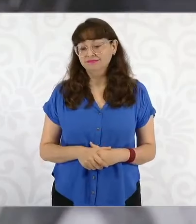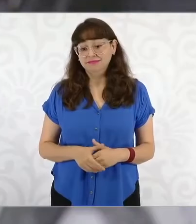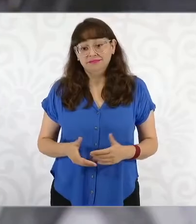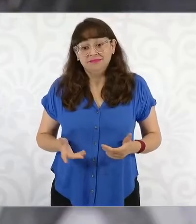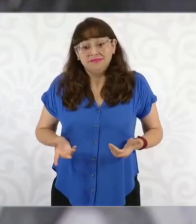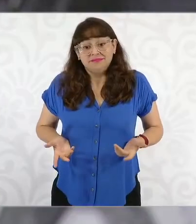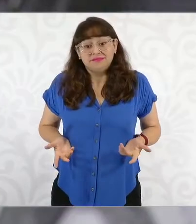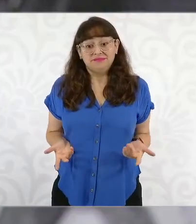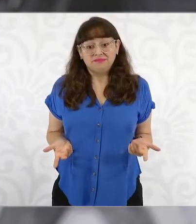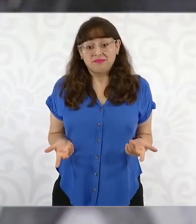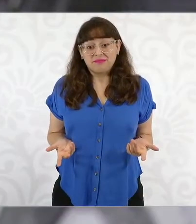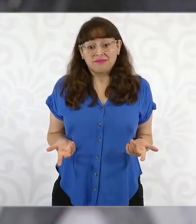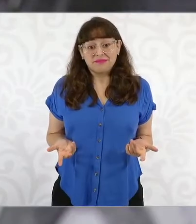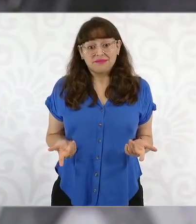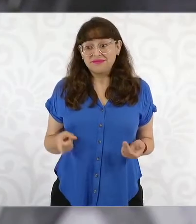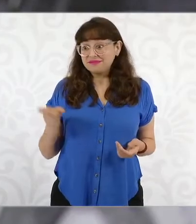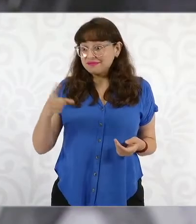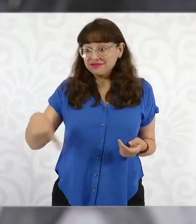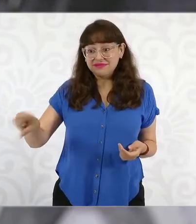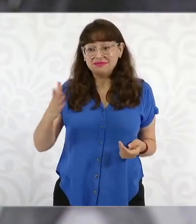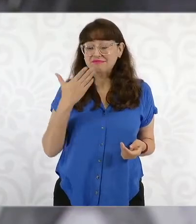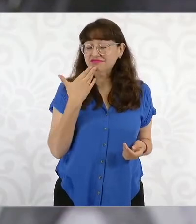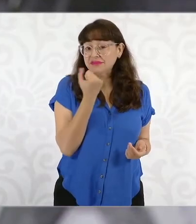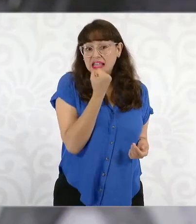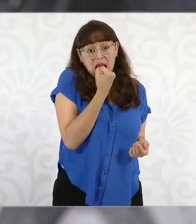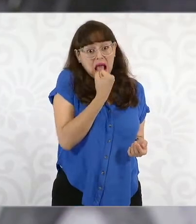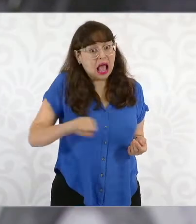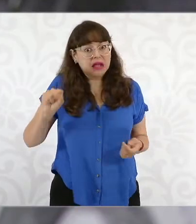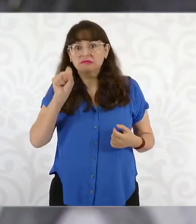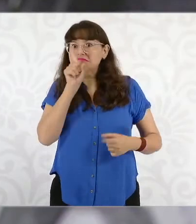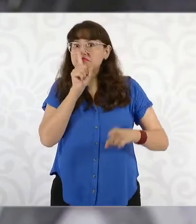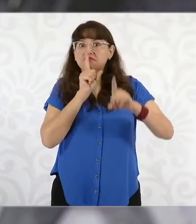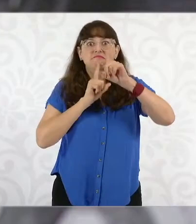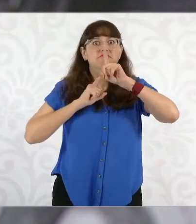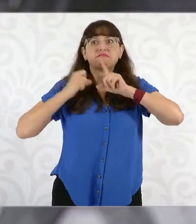O sea, es una capacidad de mentir,